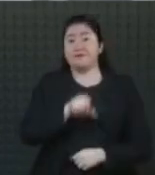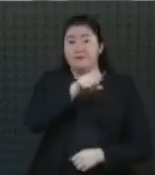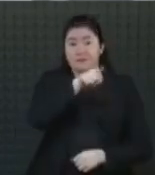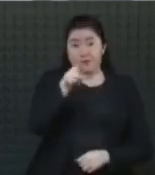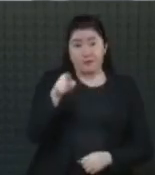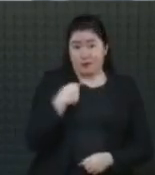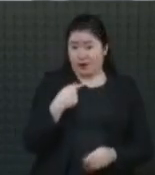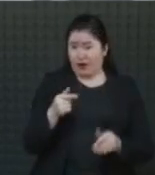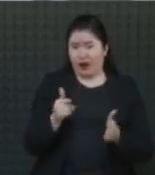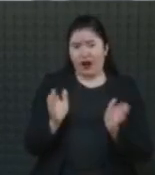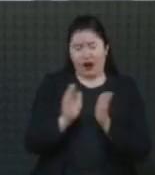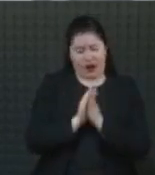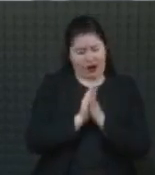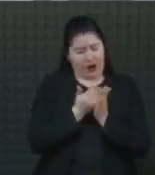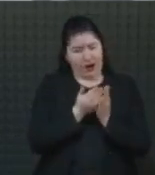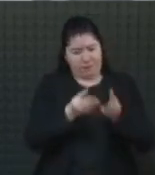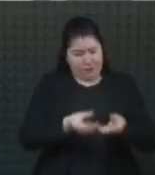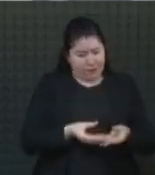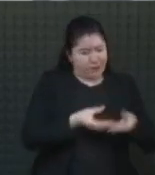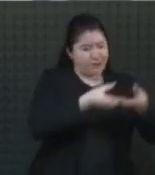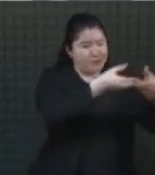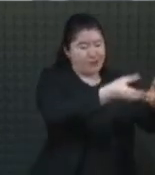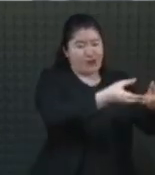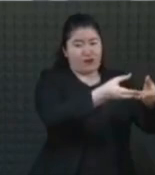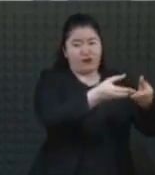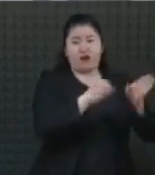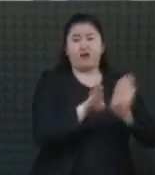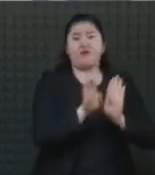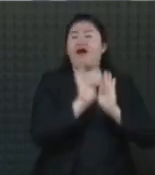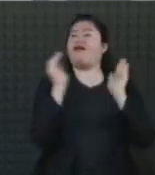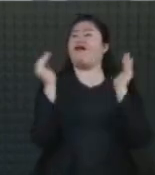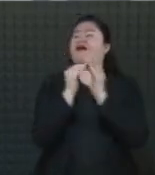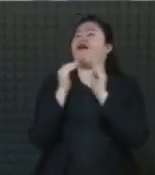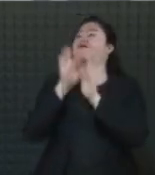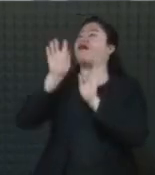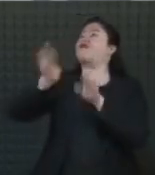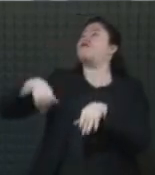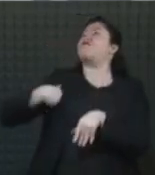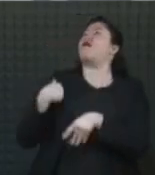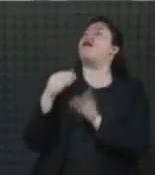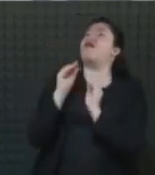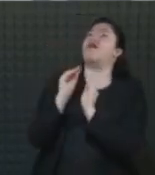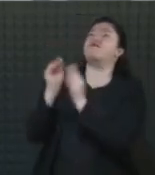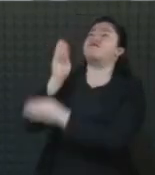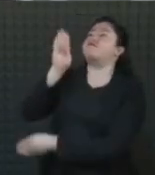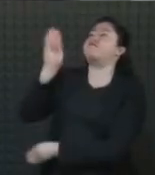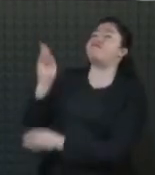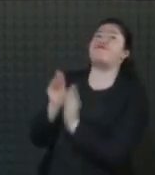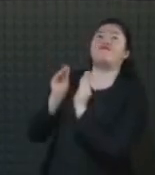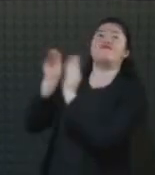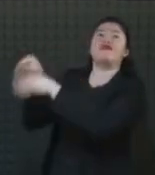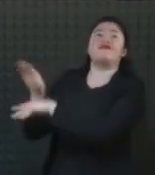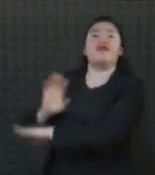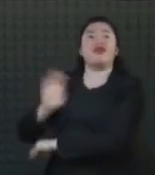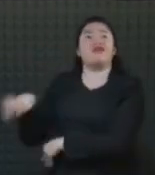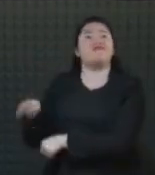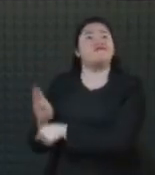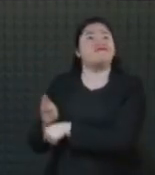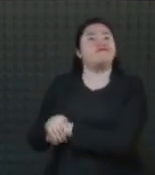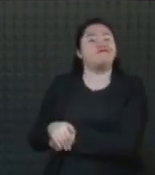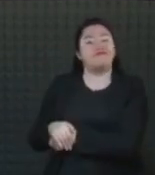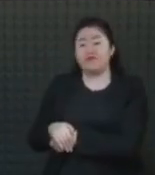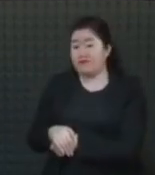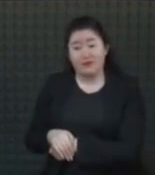de libros, no se lo llevan para guardarlo en su casa, para arrinconarlo en una biblioteca. Lo llevan para ponerlo en las